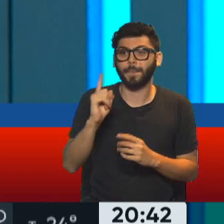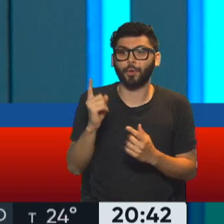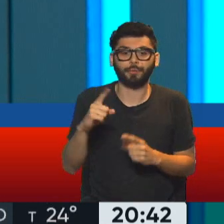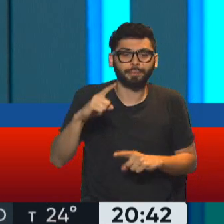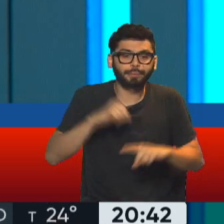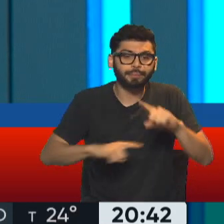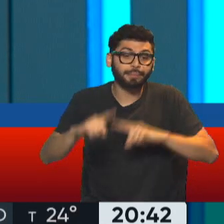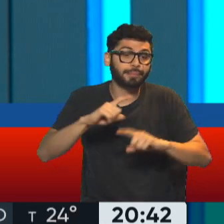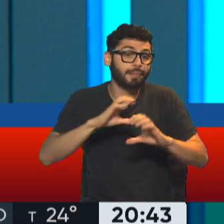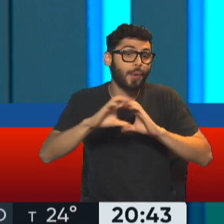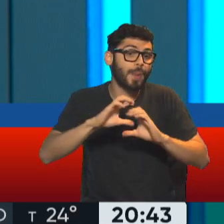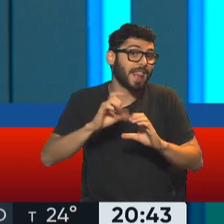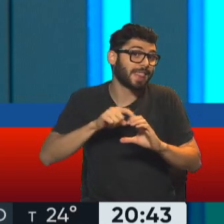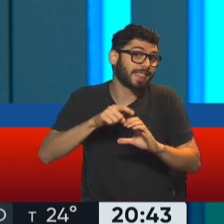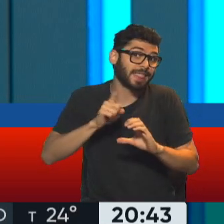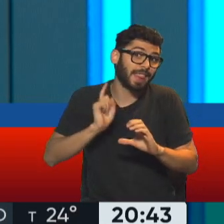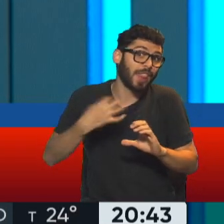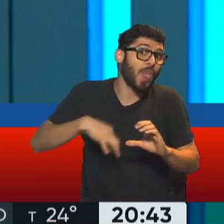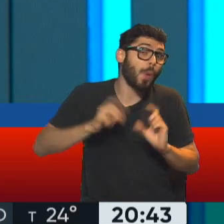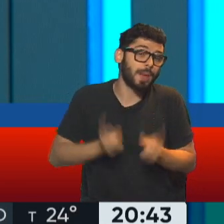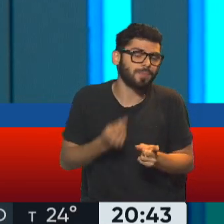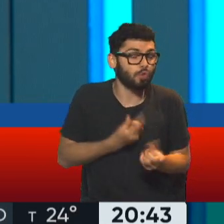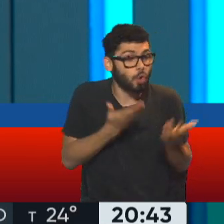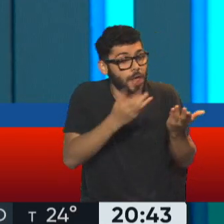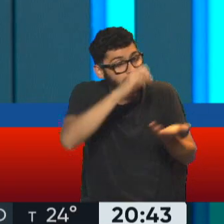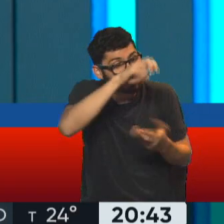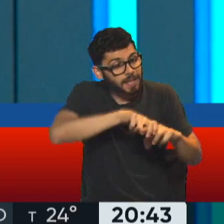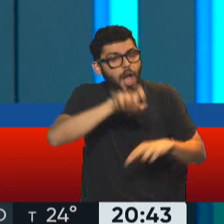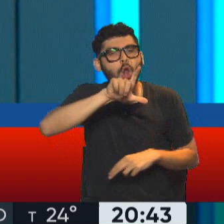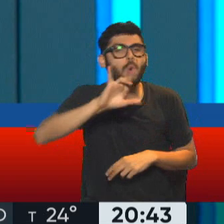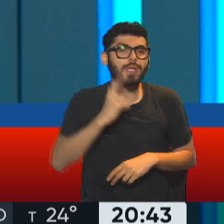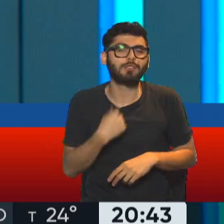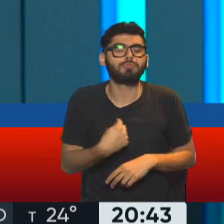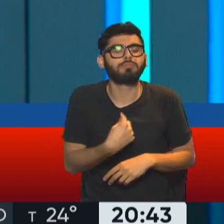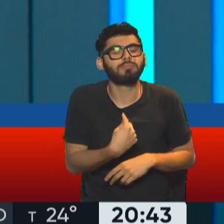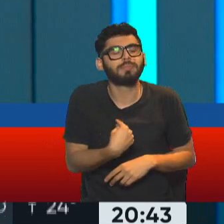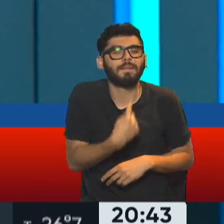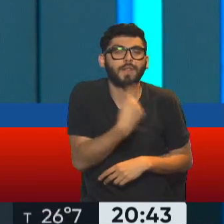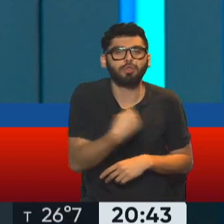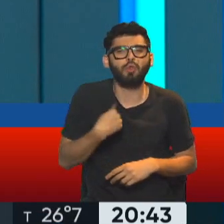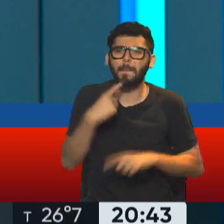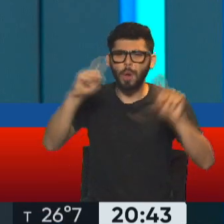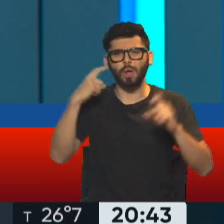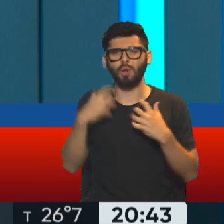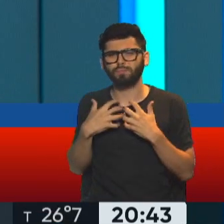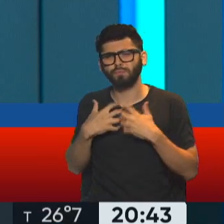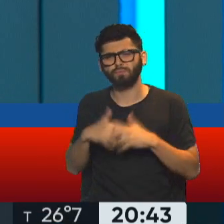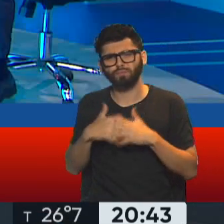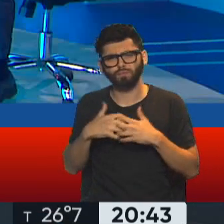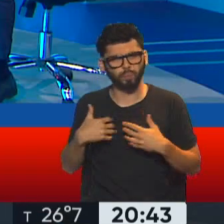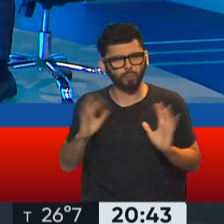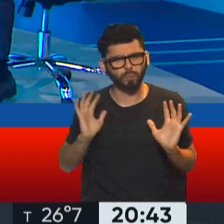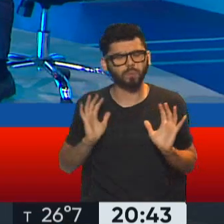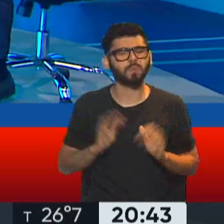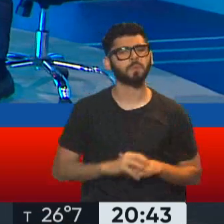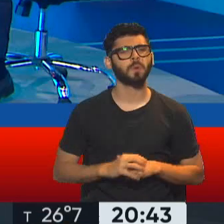digamos. Yo quería aprovechar la presencia de Luis para hacer una pregunta sobre la que he reflexionado bastante, que